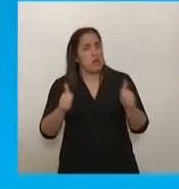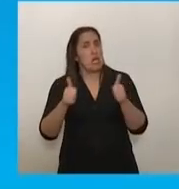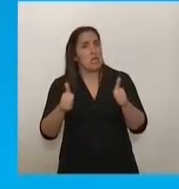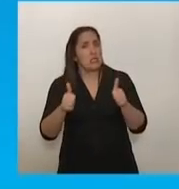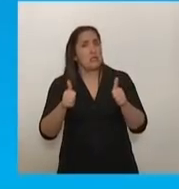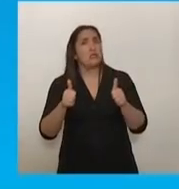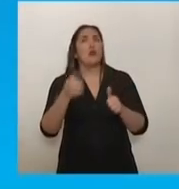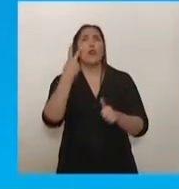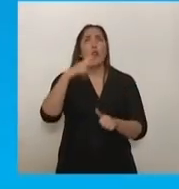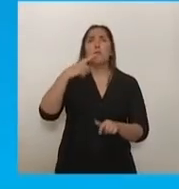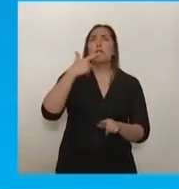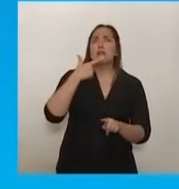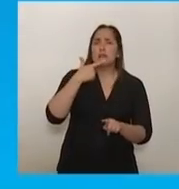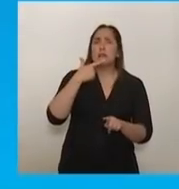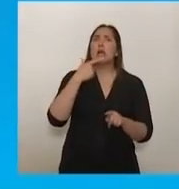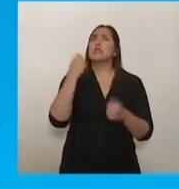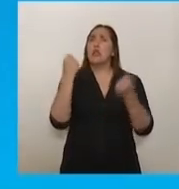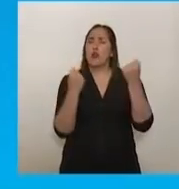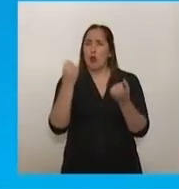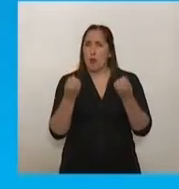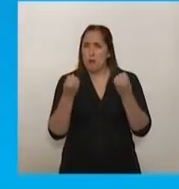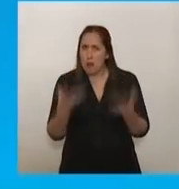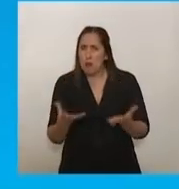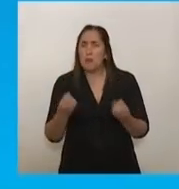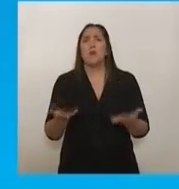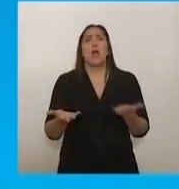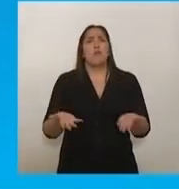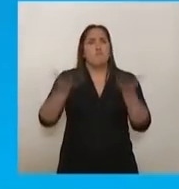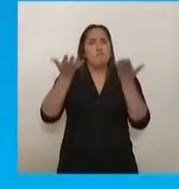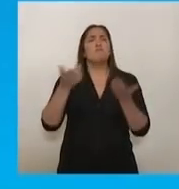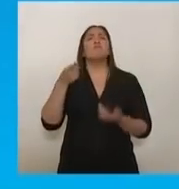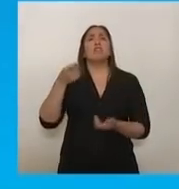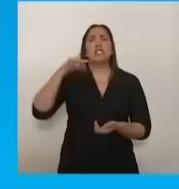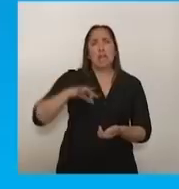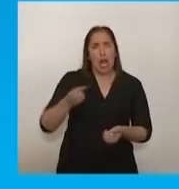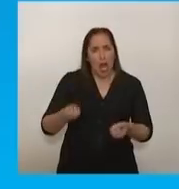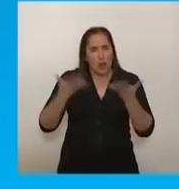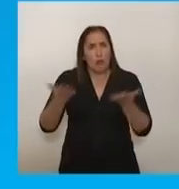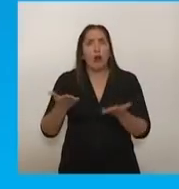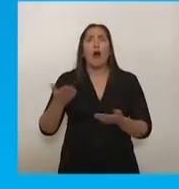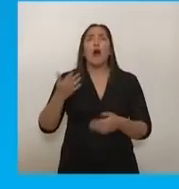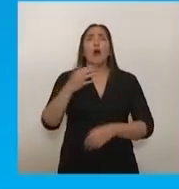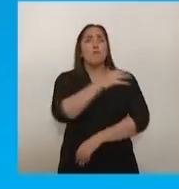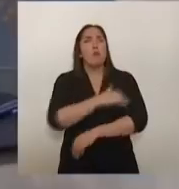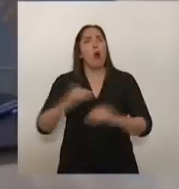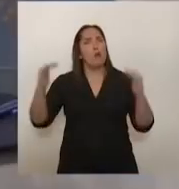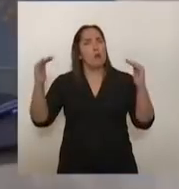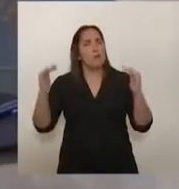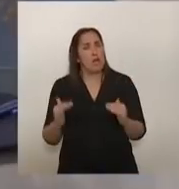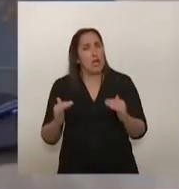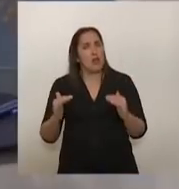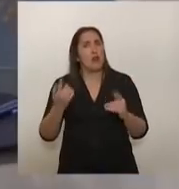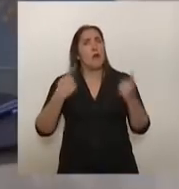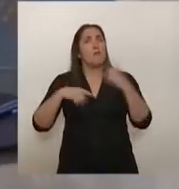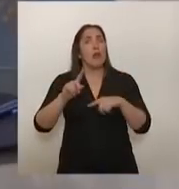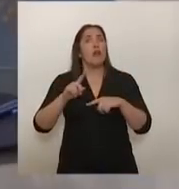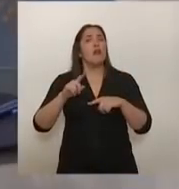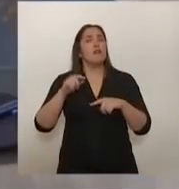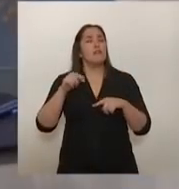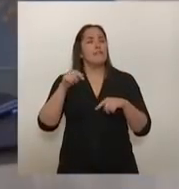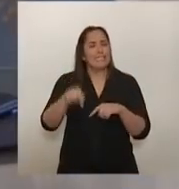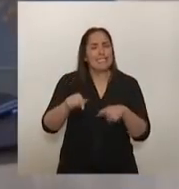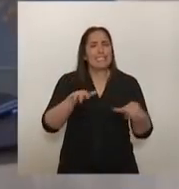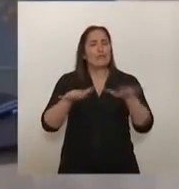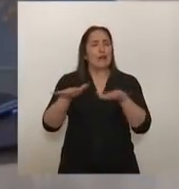2017 crecieron la economía, mejoraron los salarios, y tuvimos la pobreza más baja en 25 años. Pero nos pusimos nosotros mismos